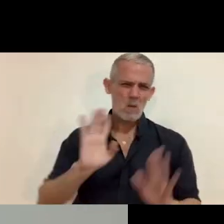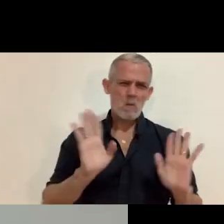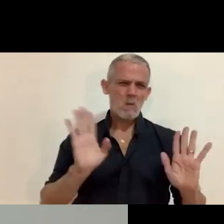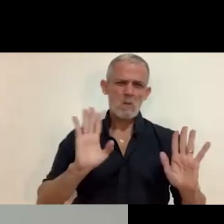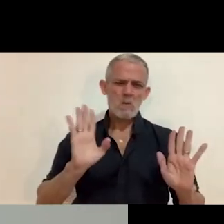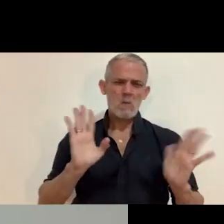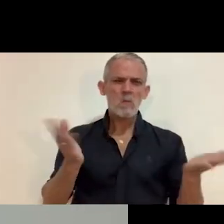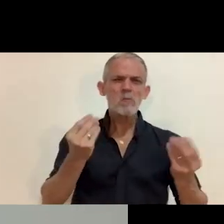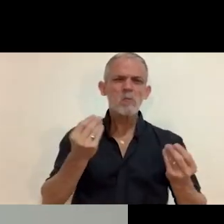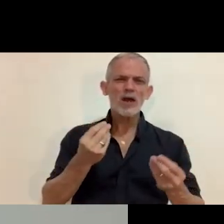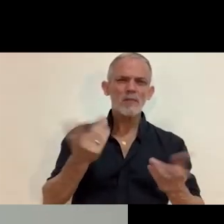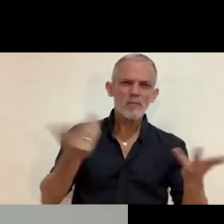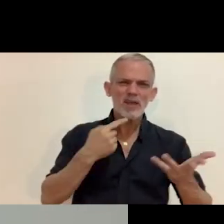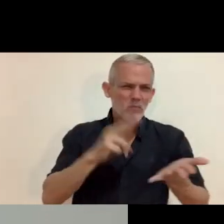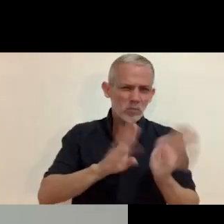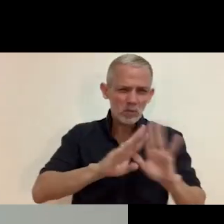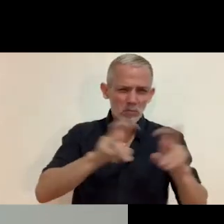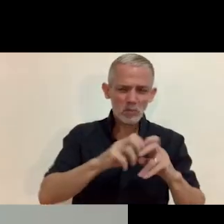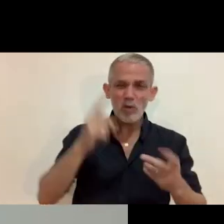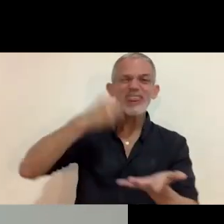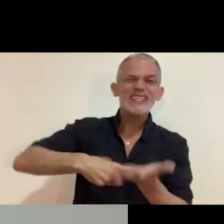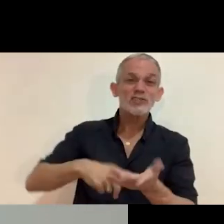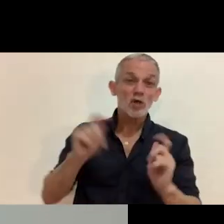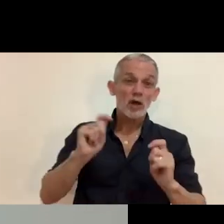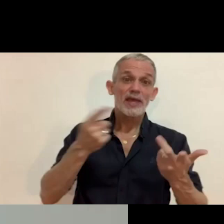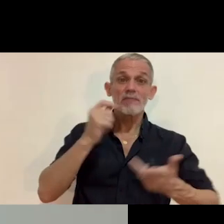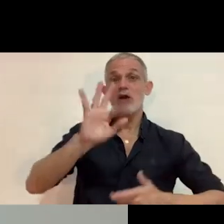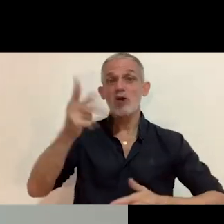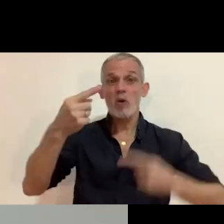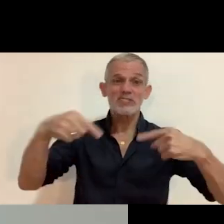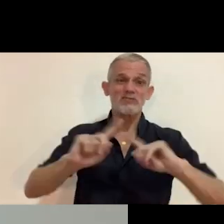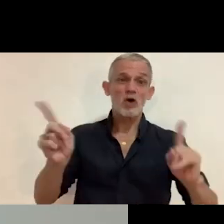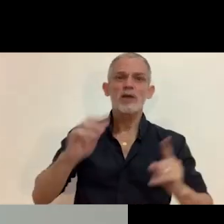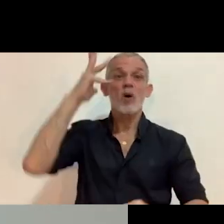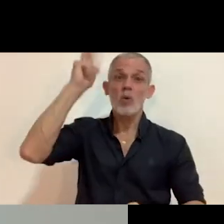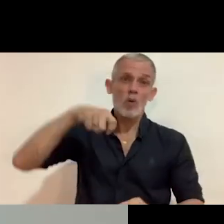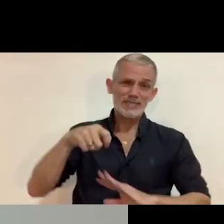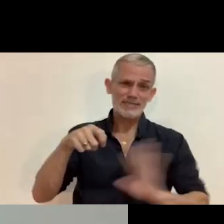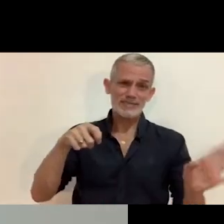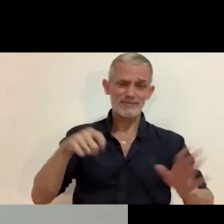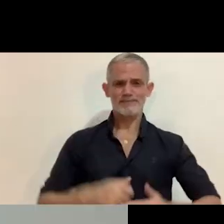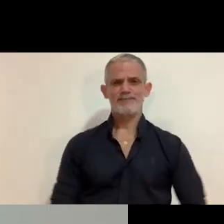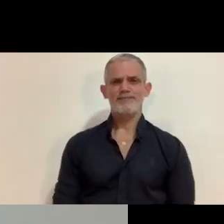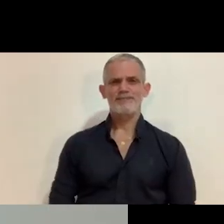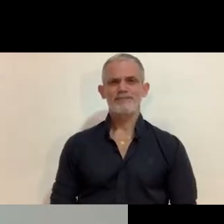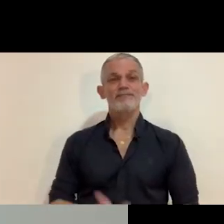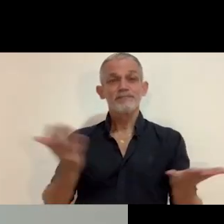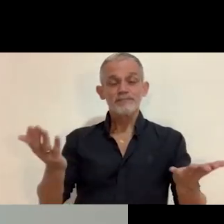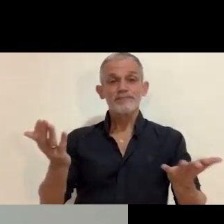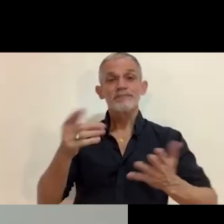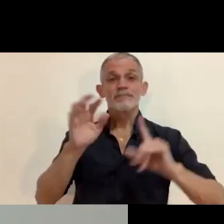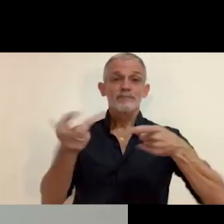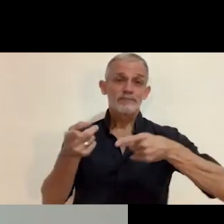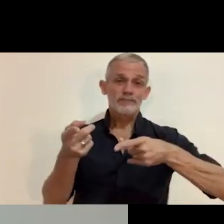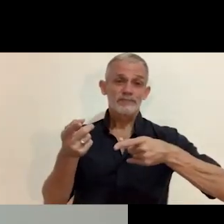quiere, para decidir. O sea, el que tiene que decidir si hay delito o no delito es el juez. En todo caso,